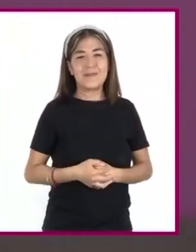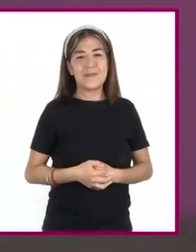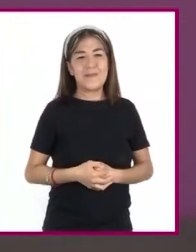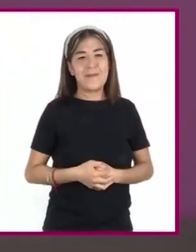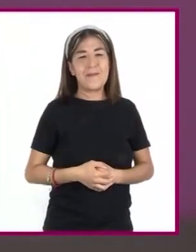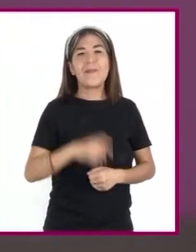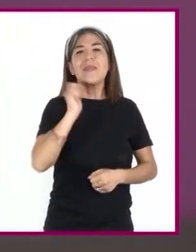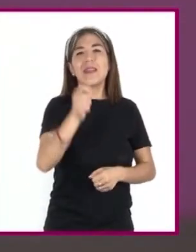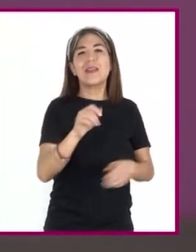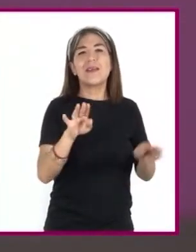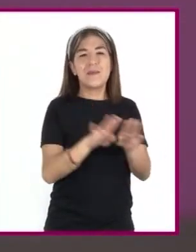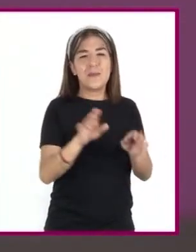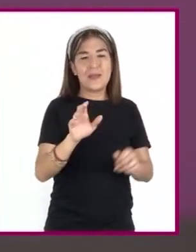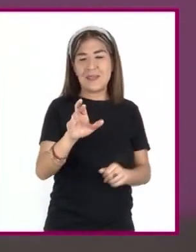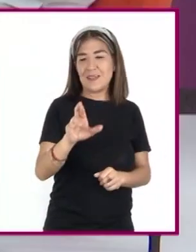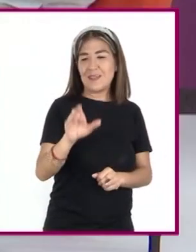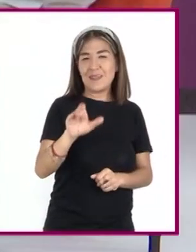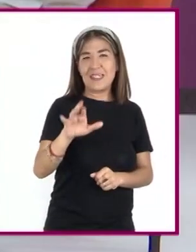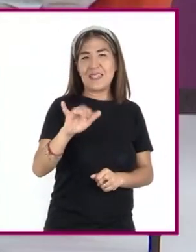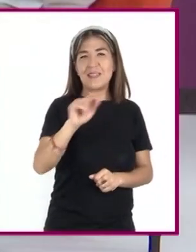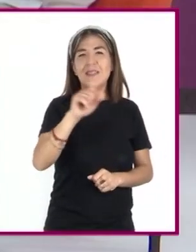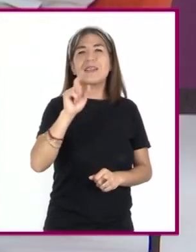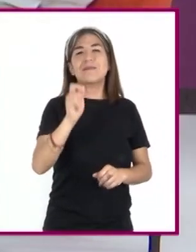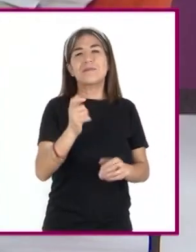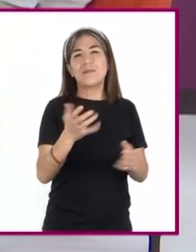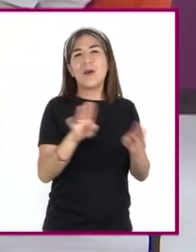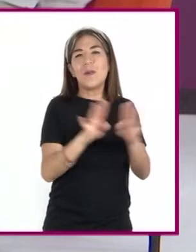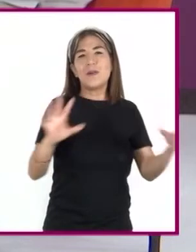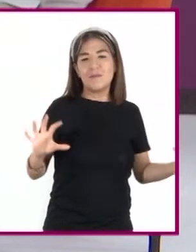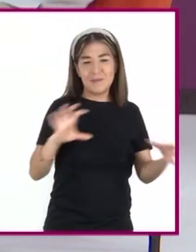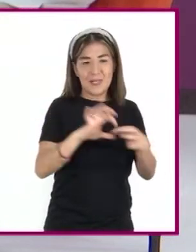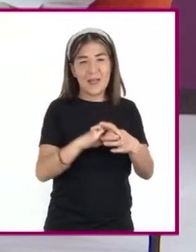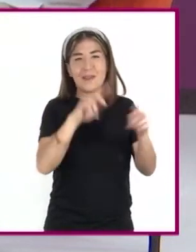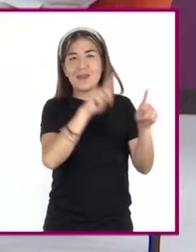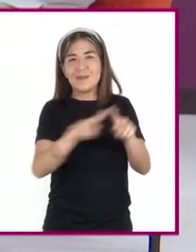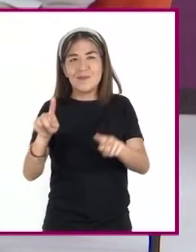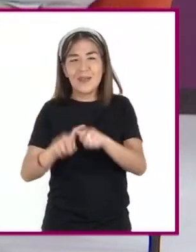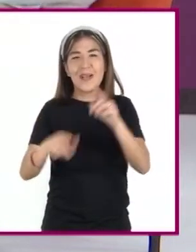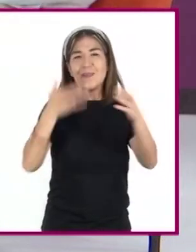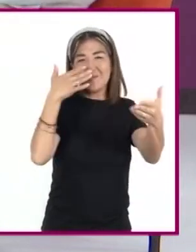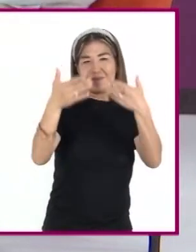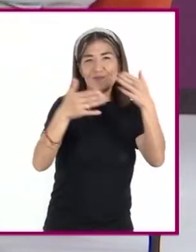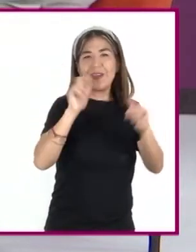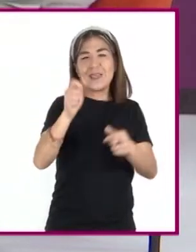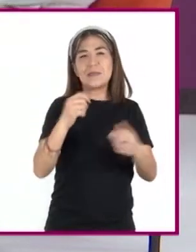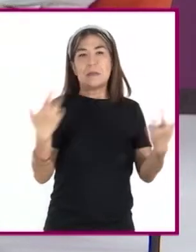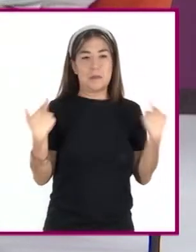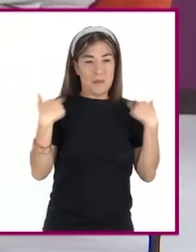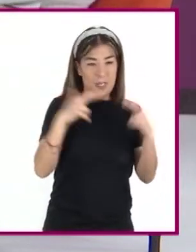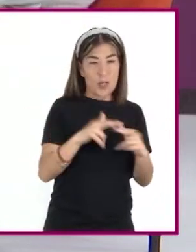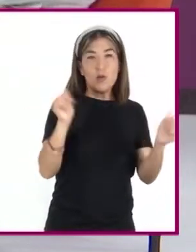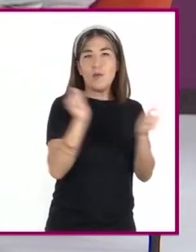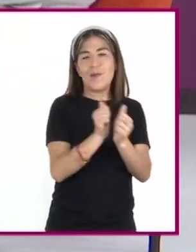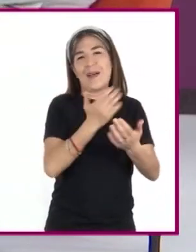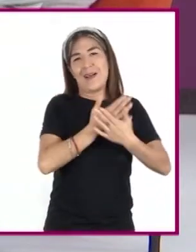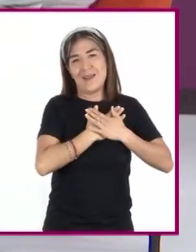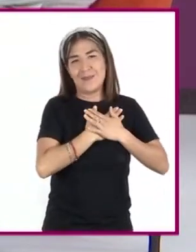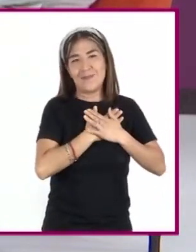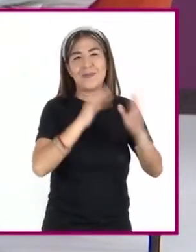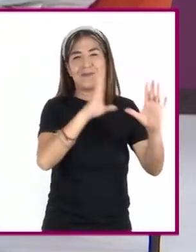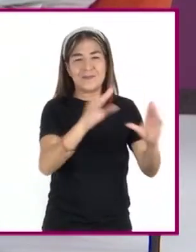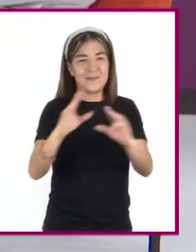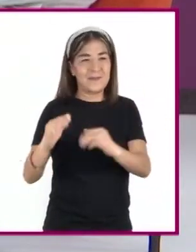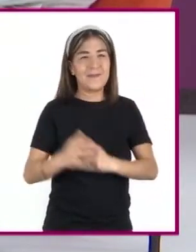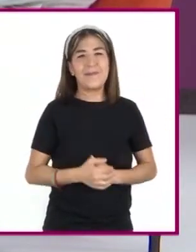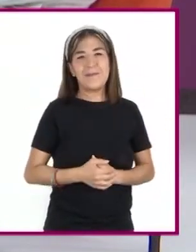de ese crisol de arte que se conjuntan, desde luego desde la docencia y desde la vocación.